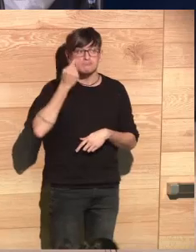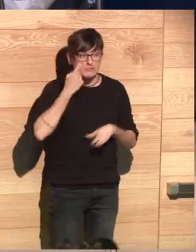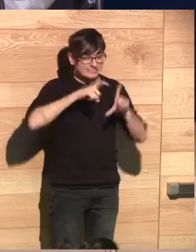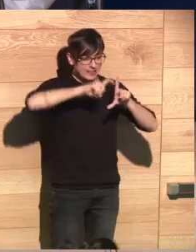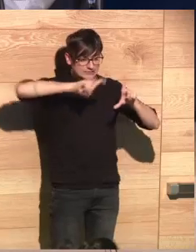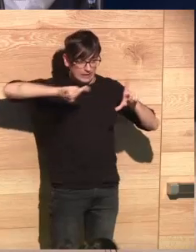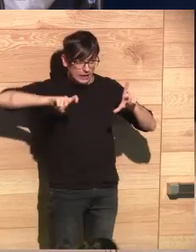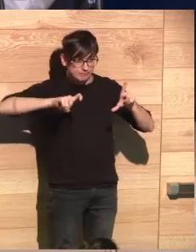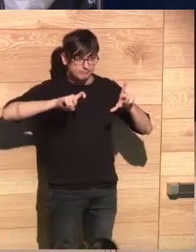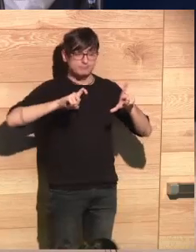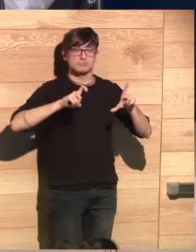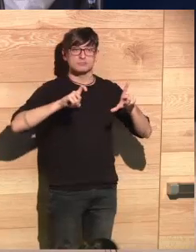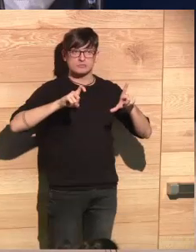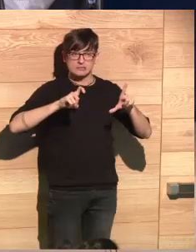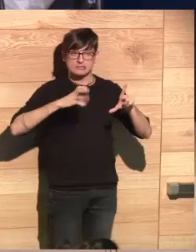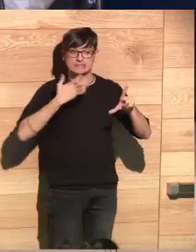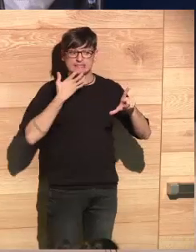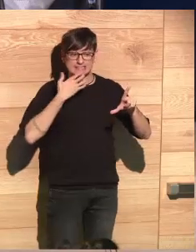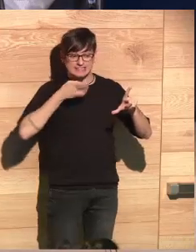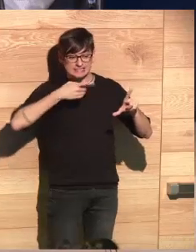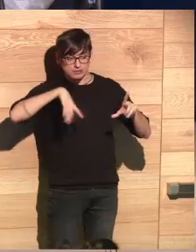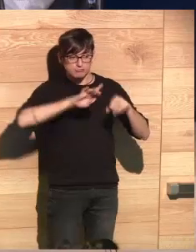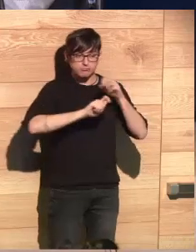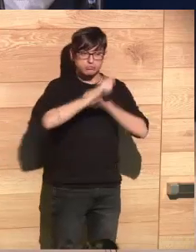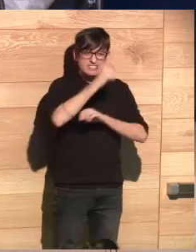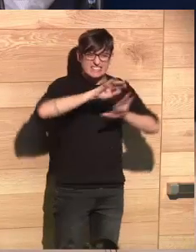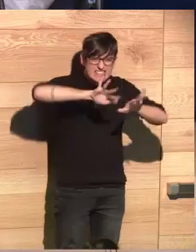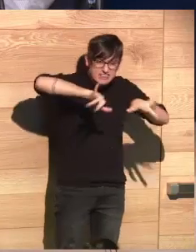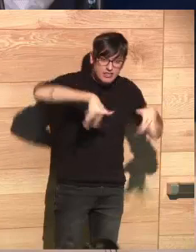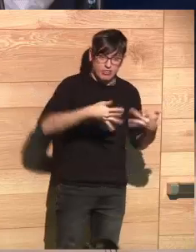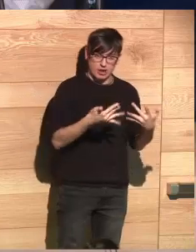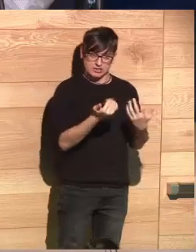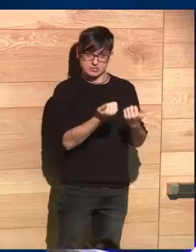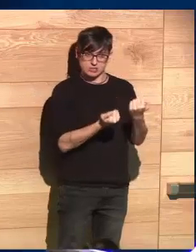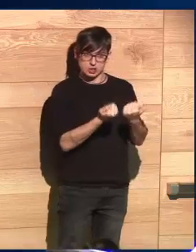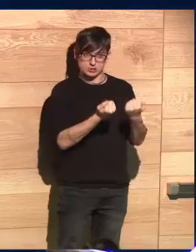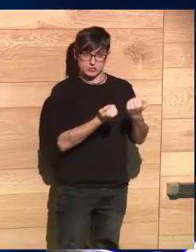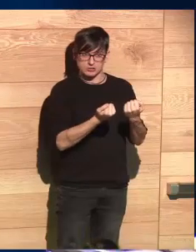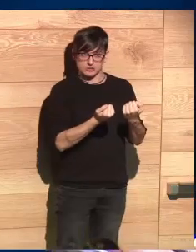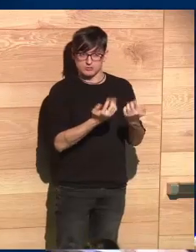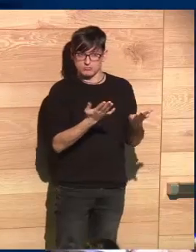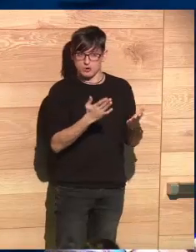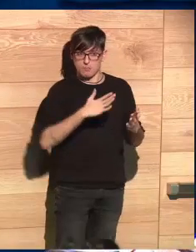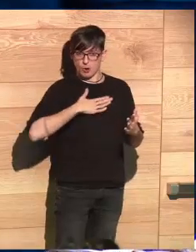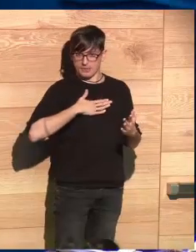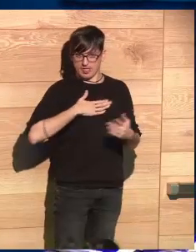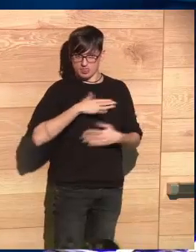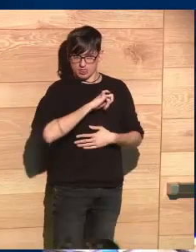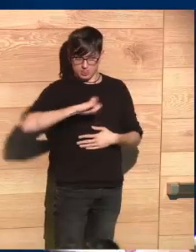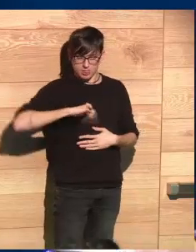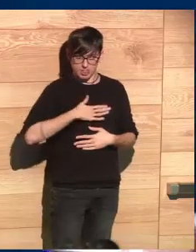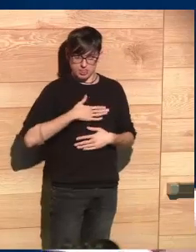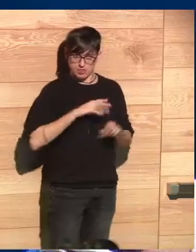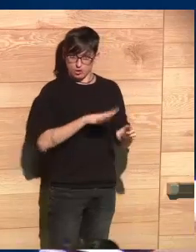que condujeran durante más de 10 horas, llevando a desconocidos en su propio coche, es decir, arriesgando su propiedad privada, etcétera,